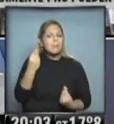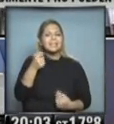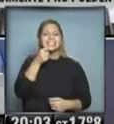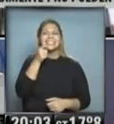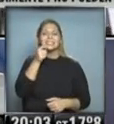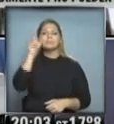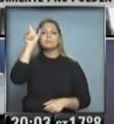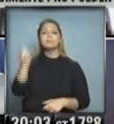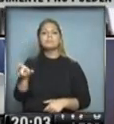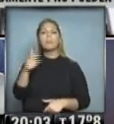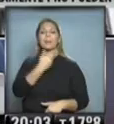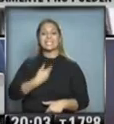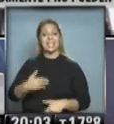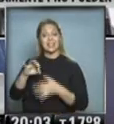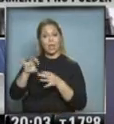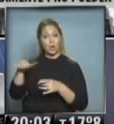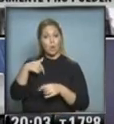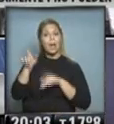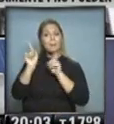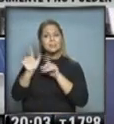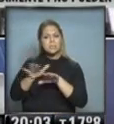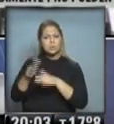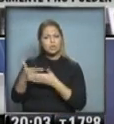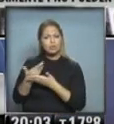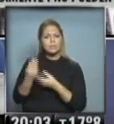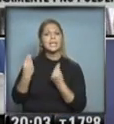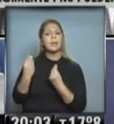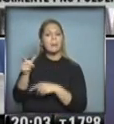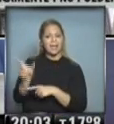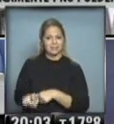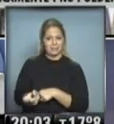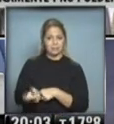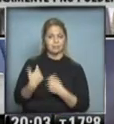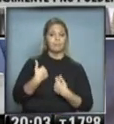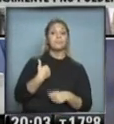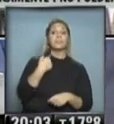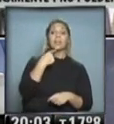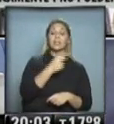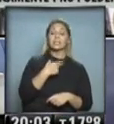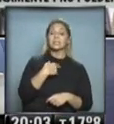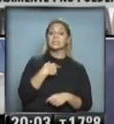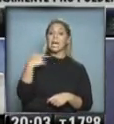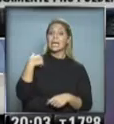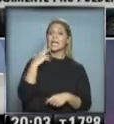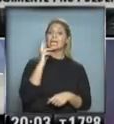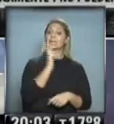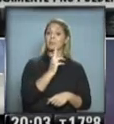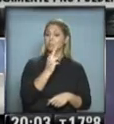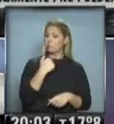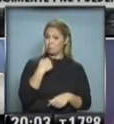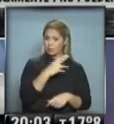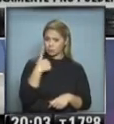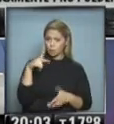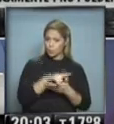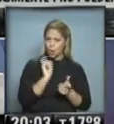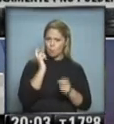lo mismo. La víspera, España, Italia, Francia y Portugal cancelaron el permiso de vuelo del avión presidencial boliviano, lo que lo